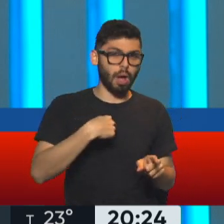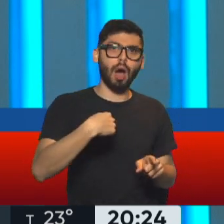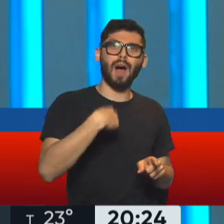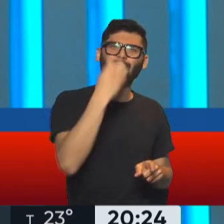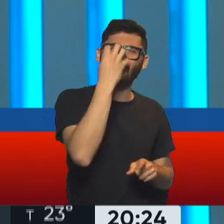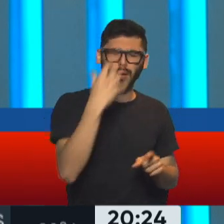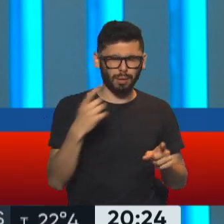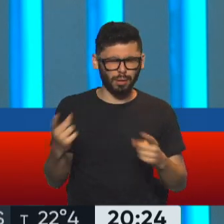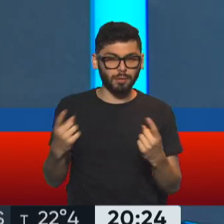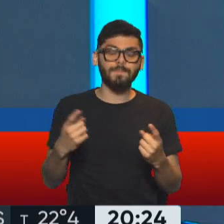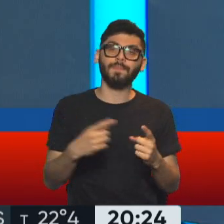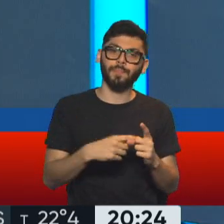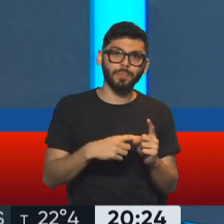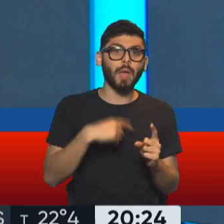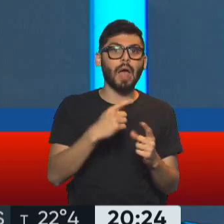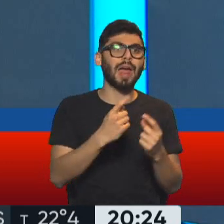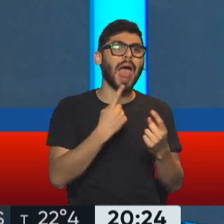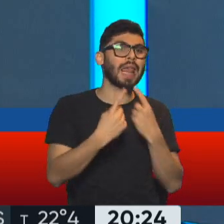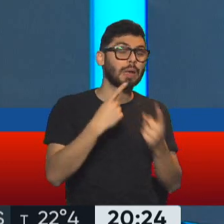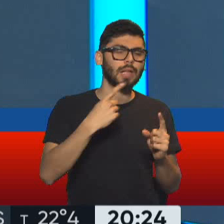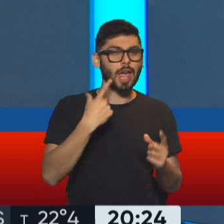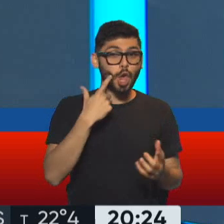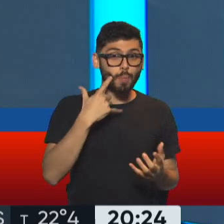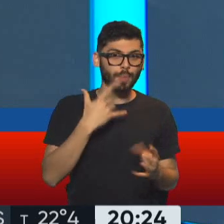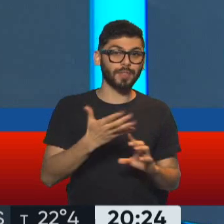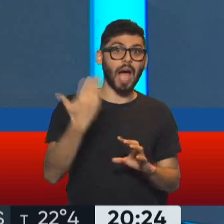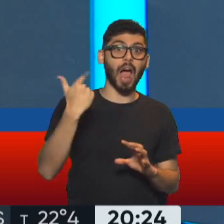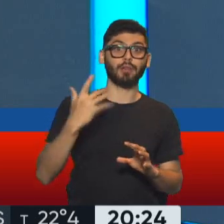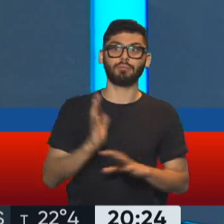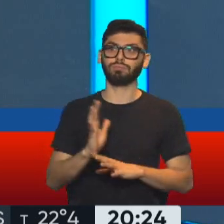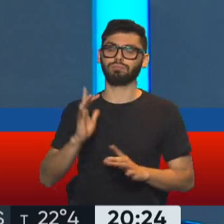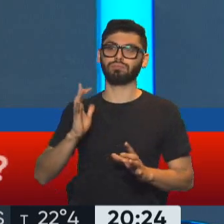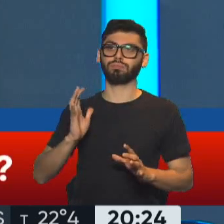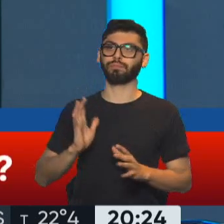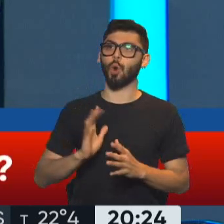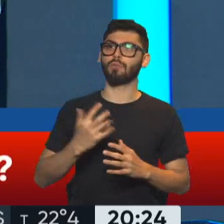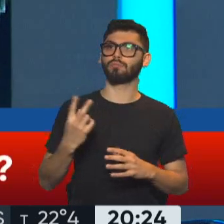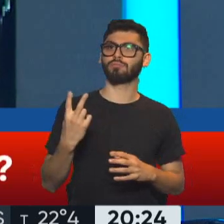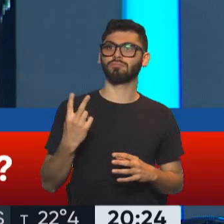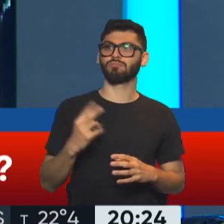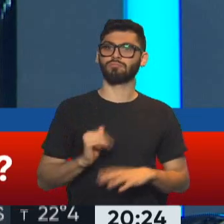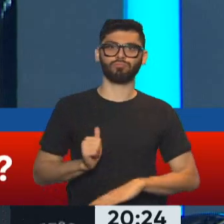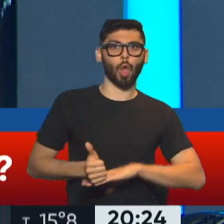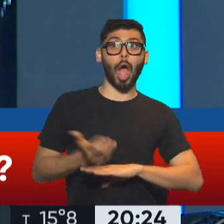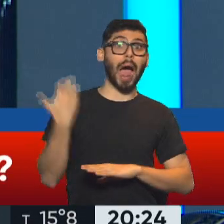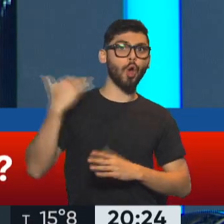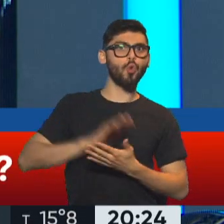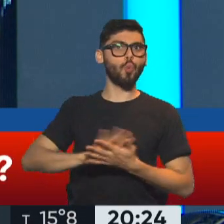le nota, digo, lo que tenía ella en su momento, siendo una líder nueva, si querés, una cara nueva,